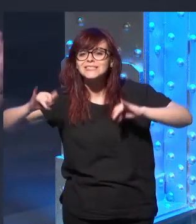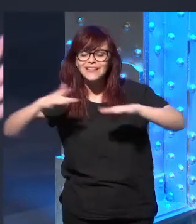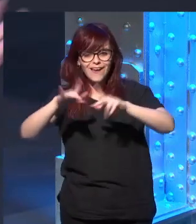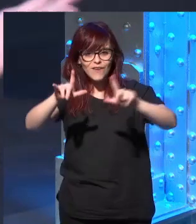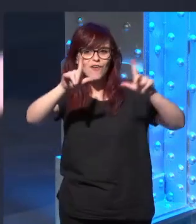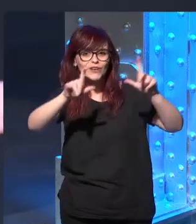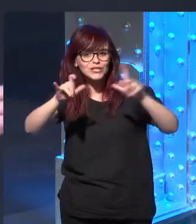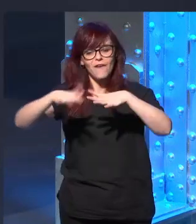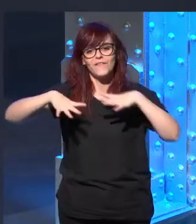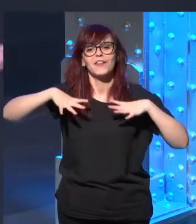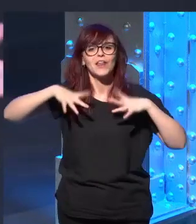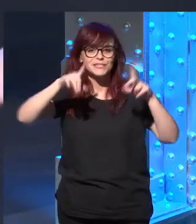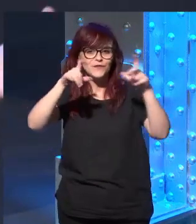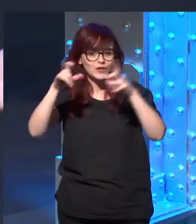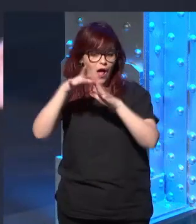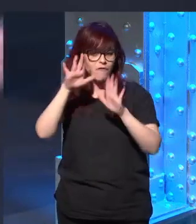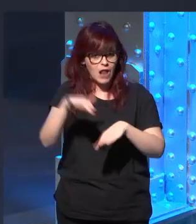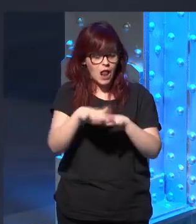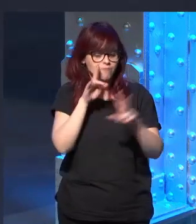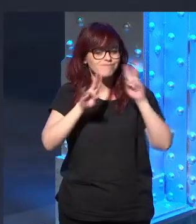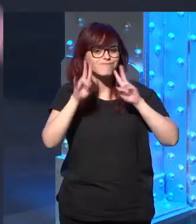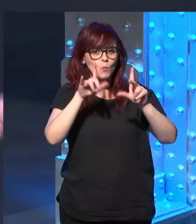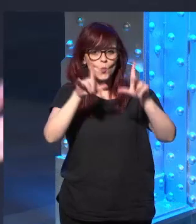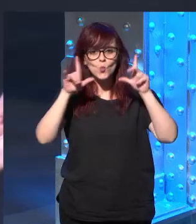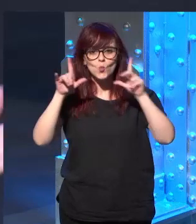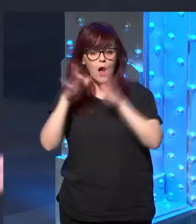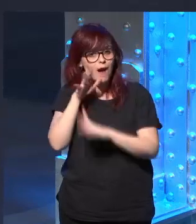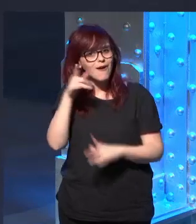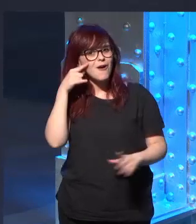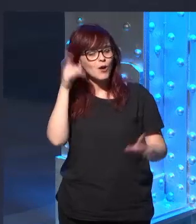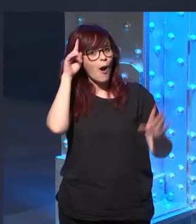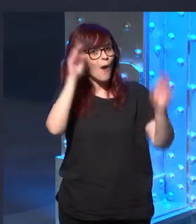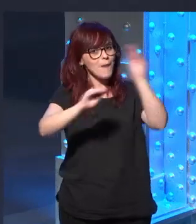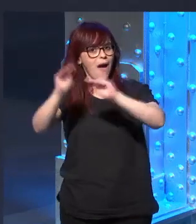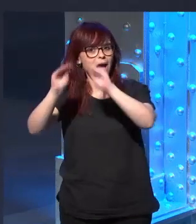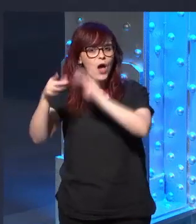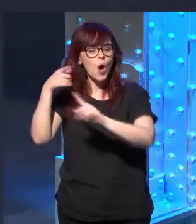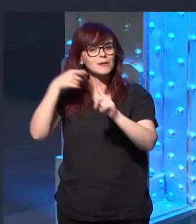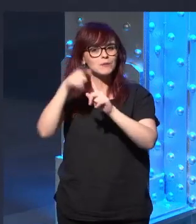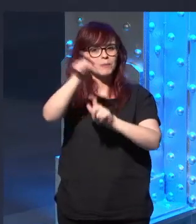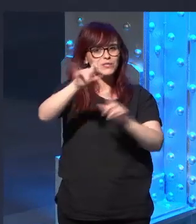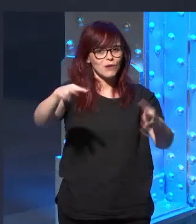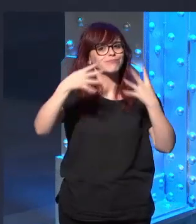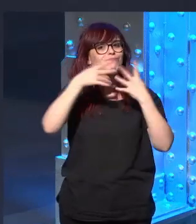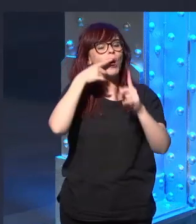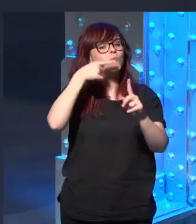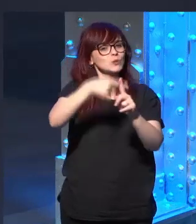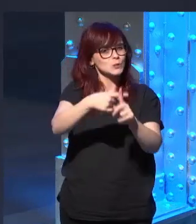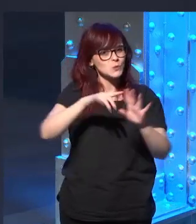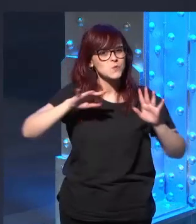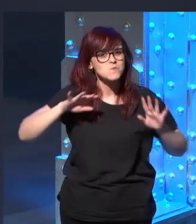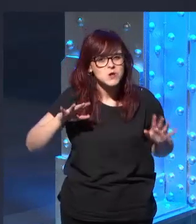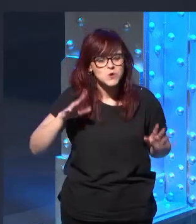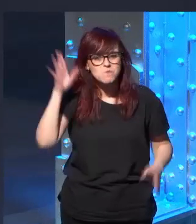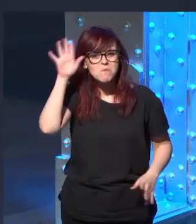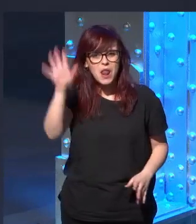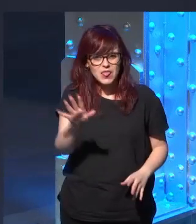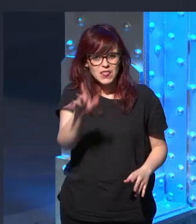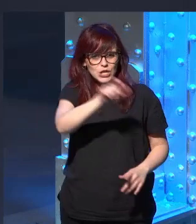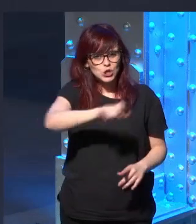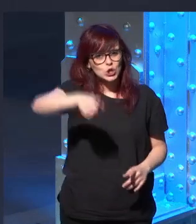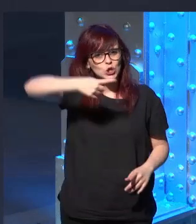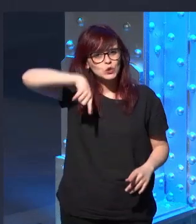bien nos lo pasamos de vacaciones, que es lo que al final es lo que sale, qué ingeniosos somos, ¿no? Que es lo que sale en las redes. Pero creo que hemos perdido como ese